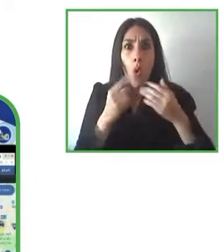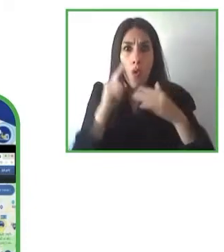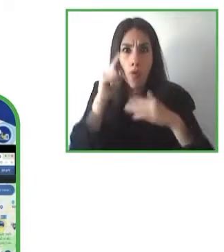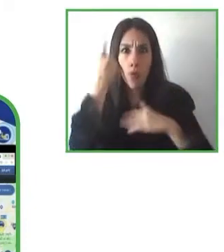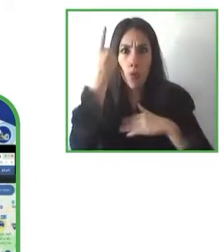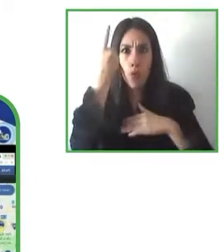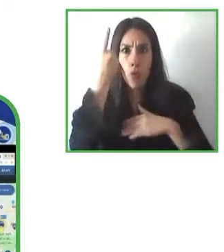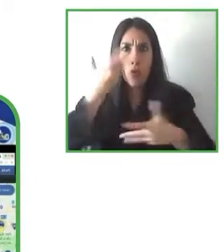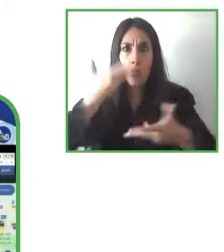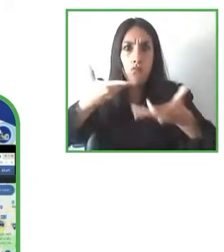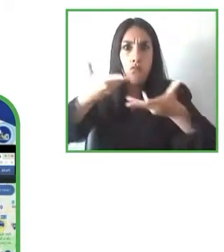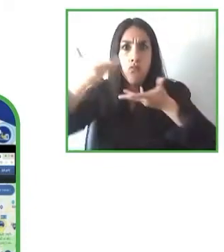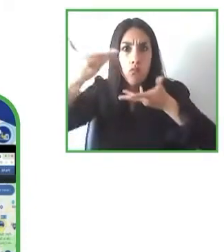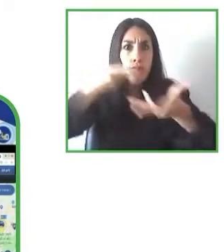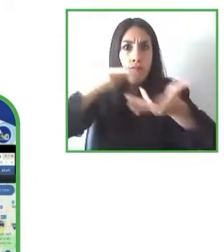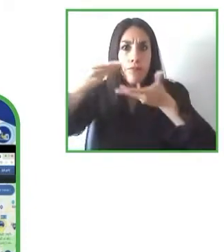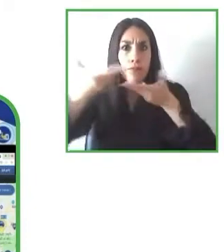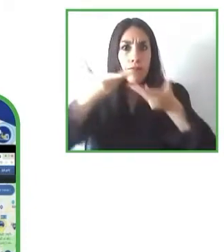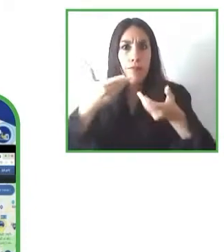se